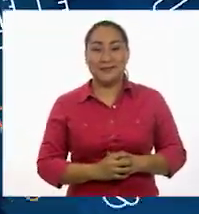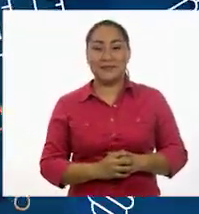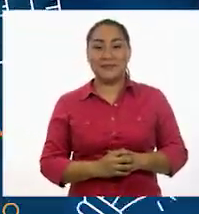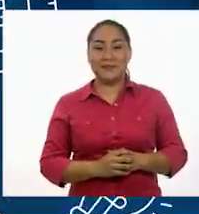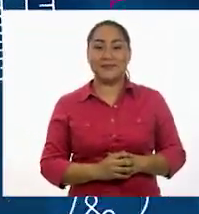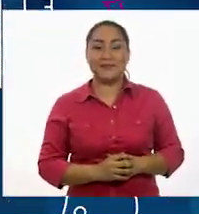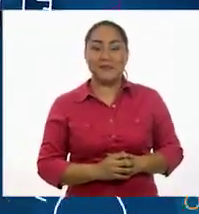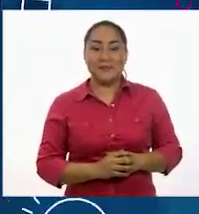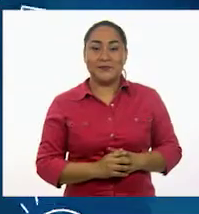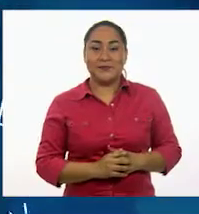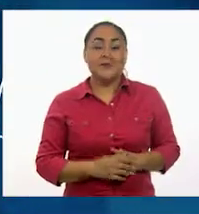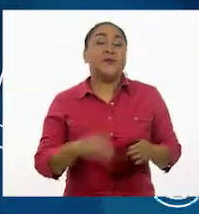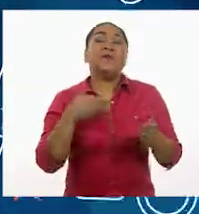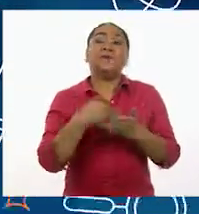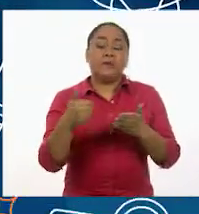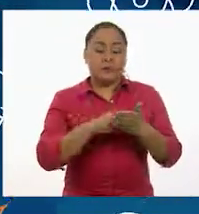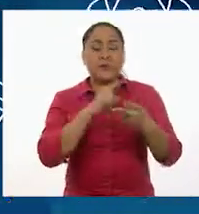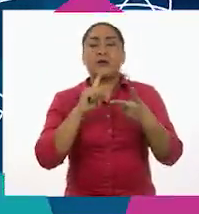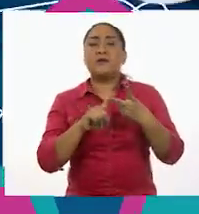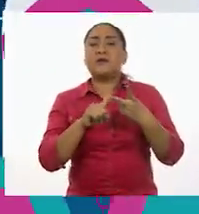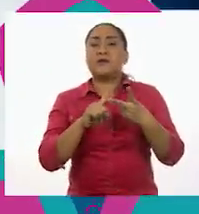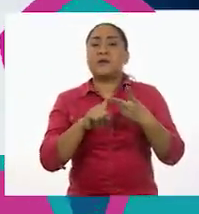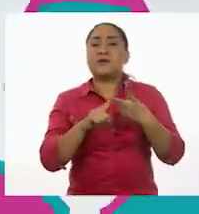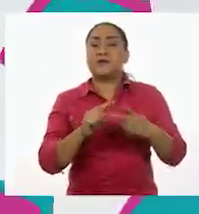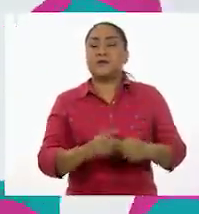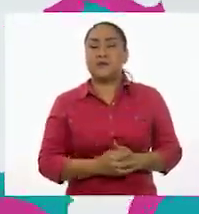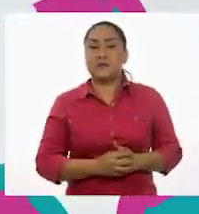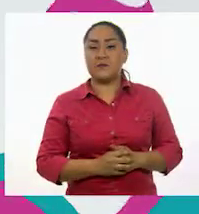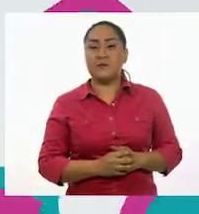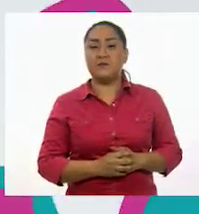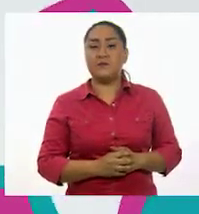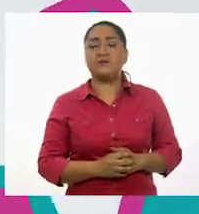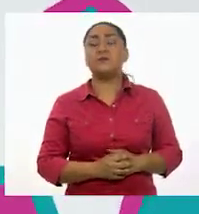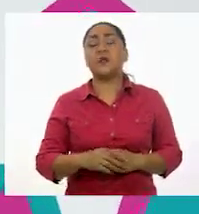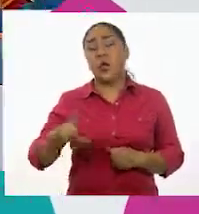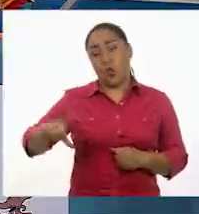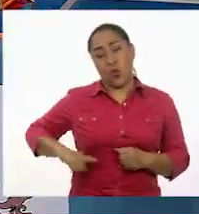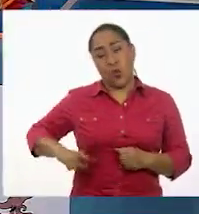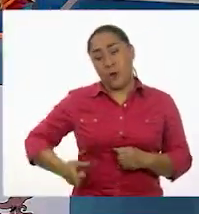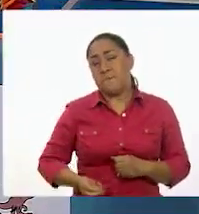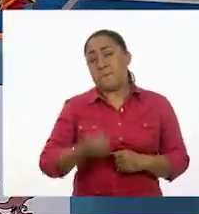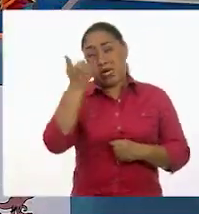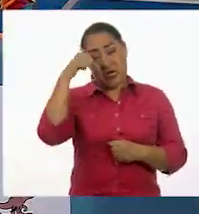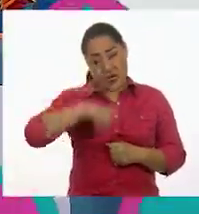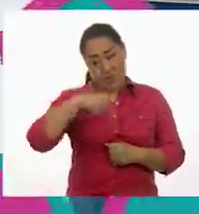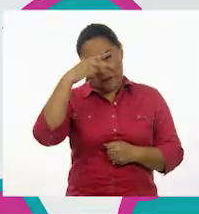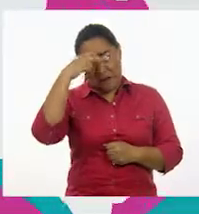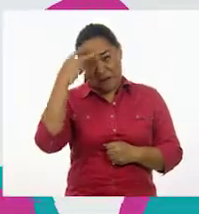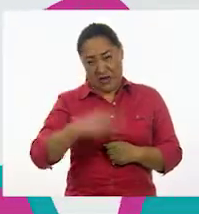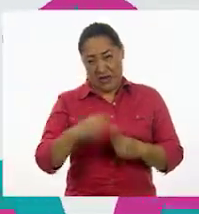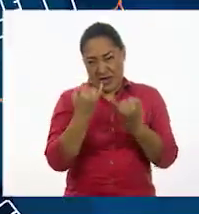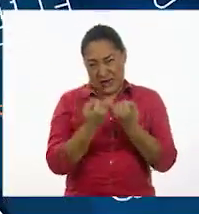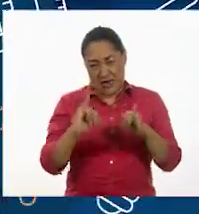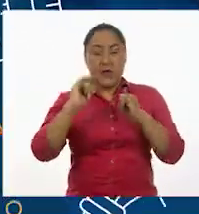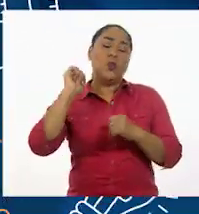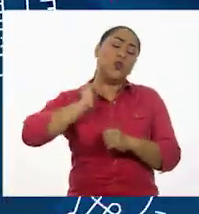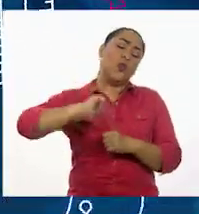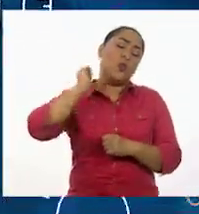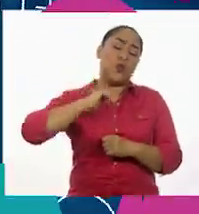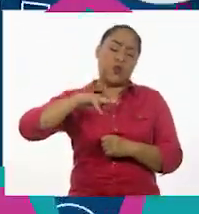Bien. Vamos a la siguiente pregunta. El primer gobierno de México independiente fue una monarquía.